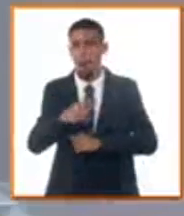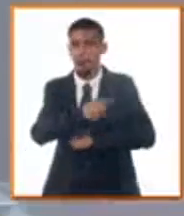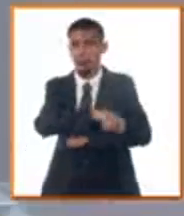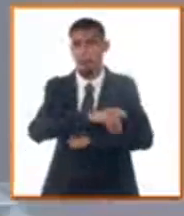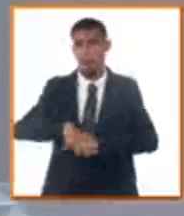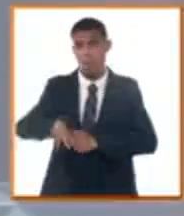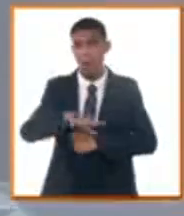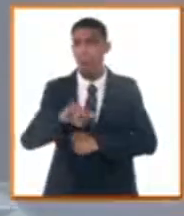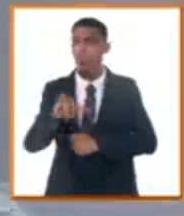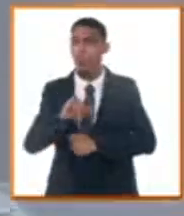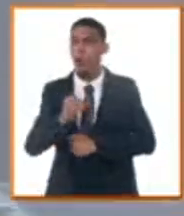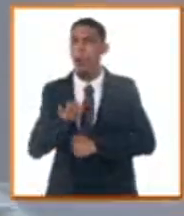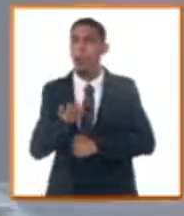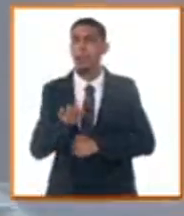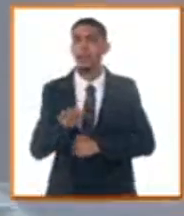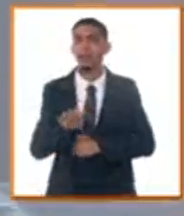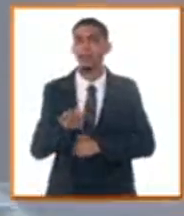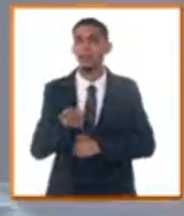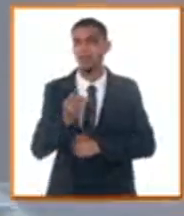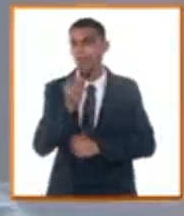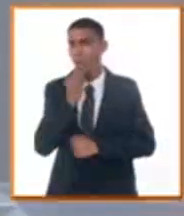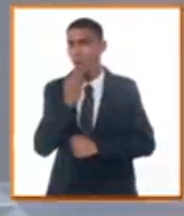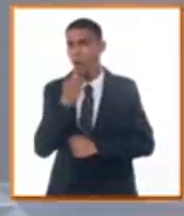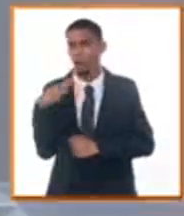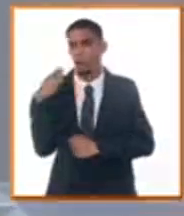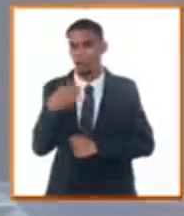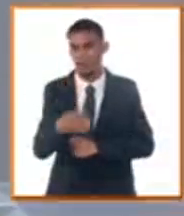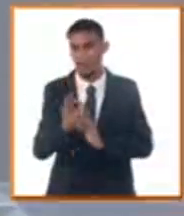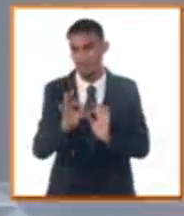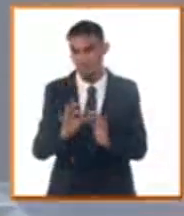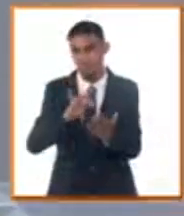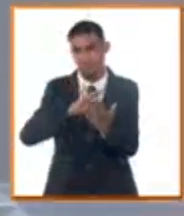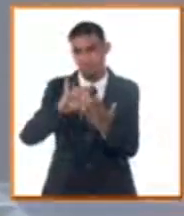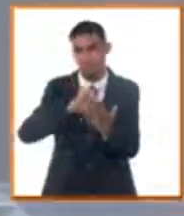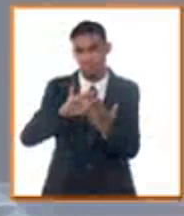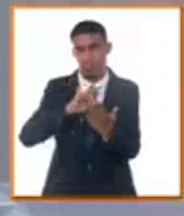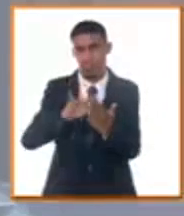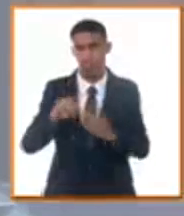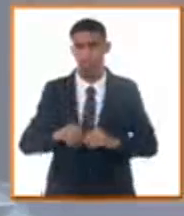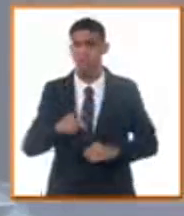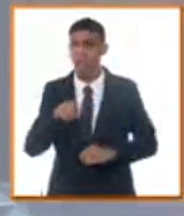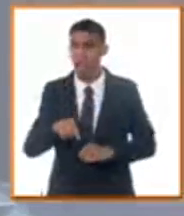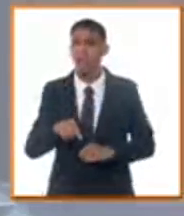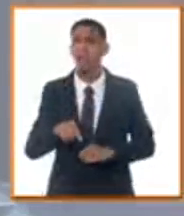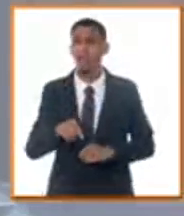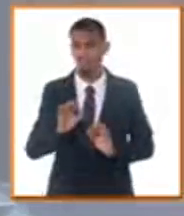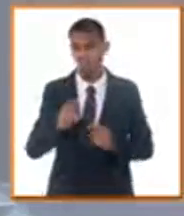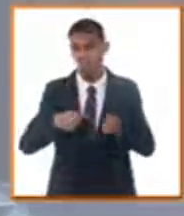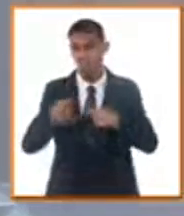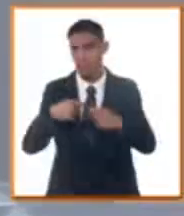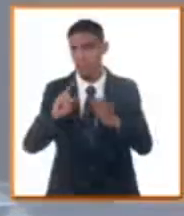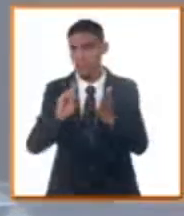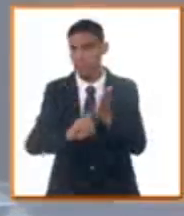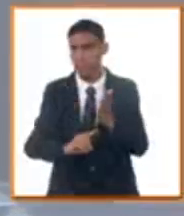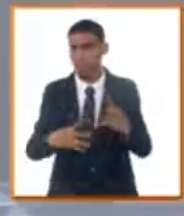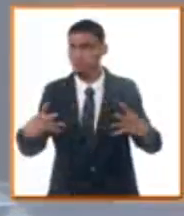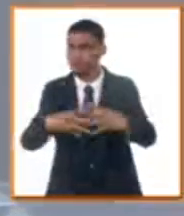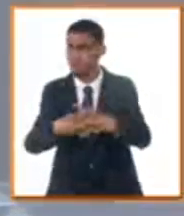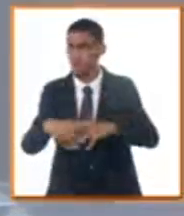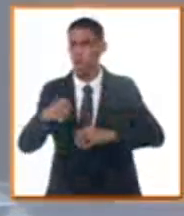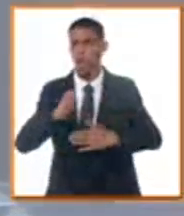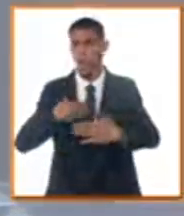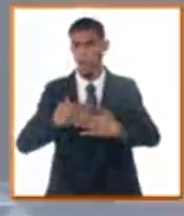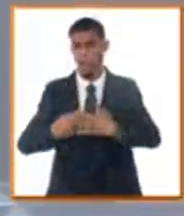las reservaciones a través de esa vía. Se ha hablado aquí del comercio electrónico entre empresas, otro de